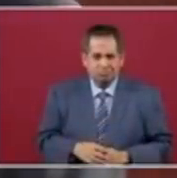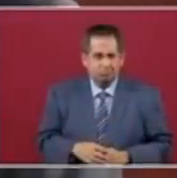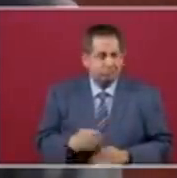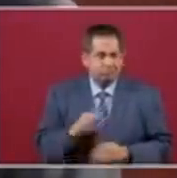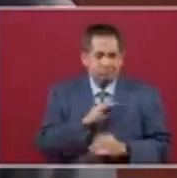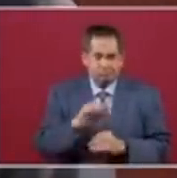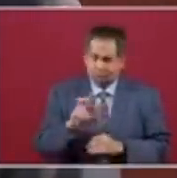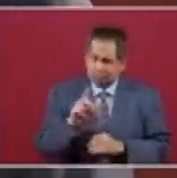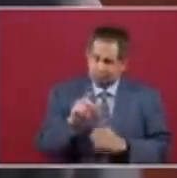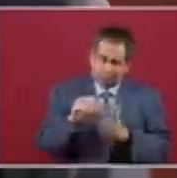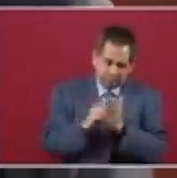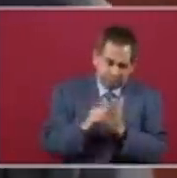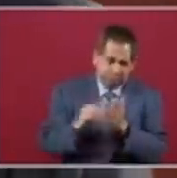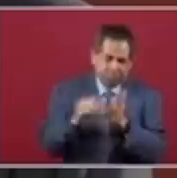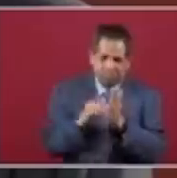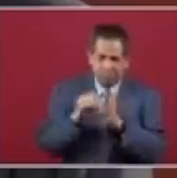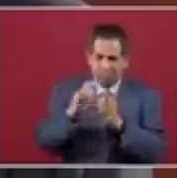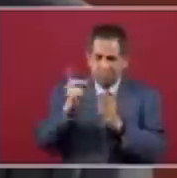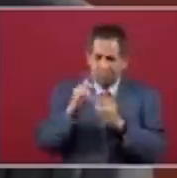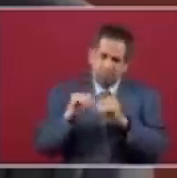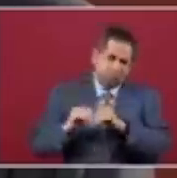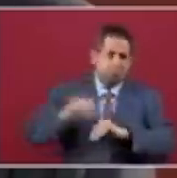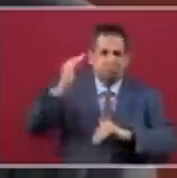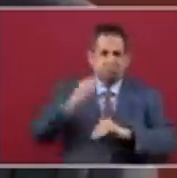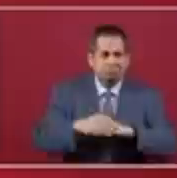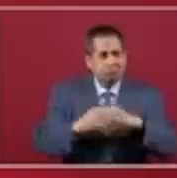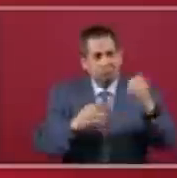más de 30 mil millones de dólares.